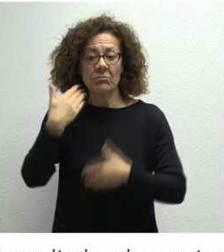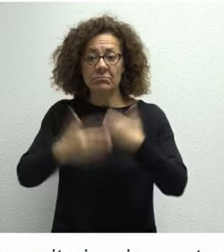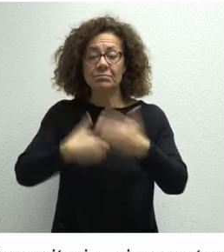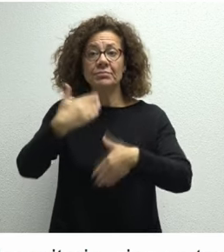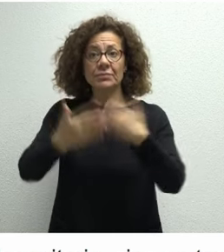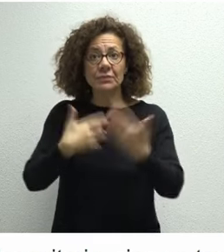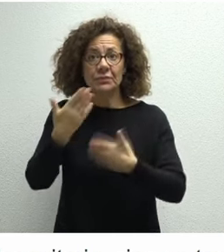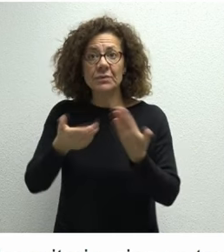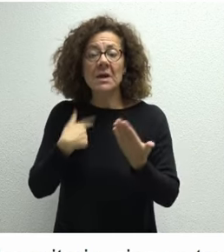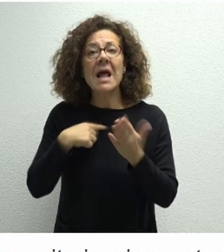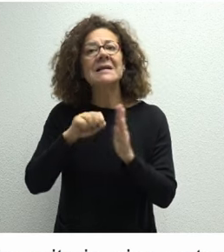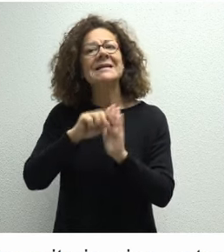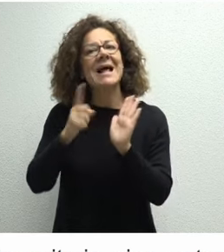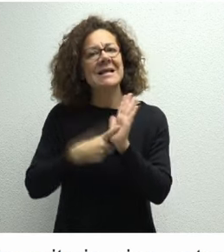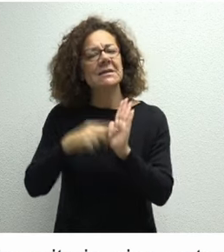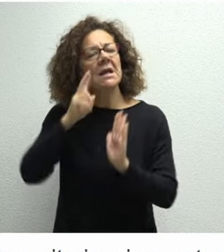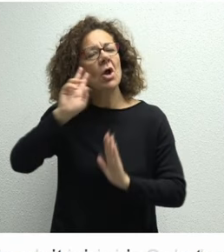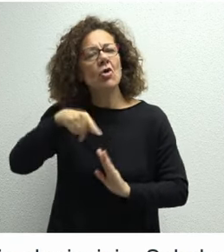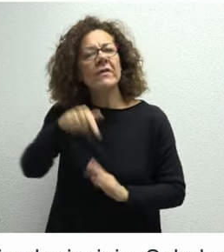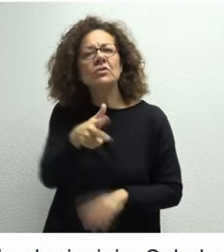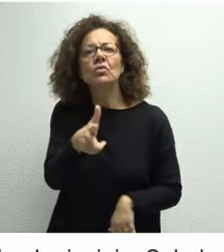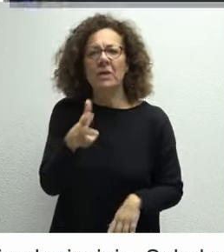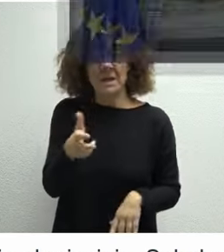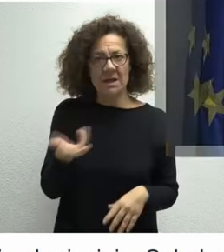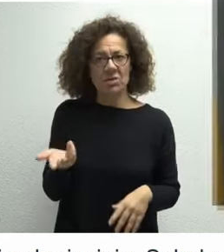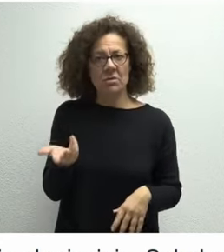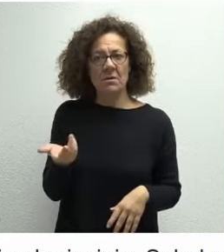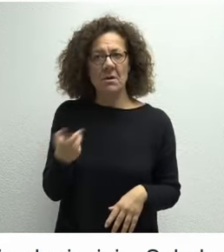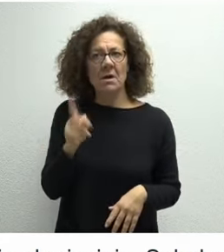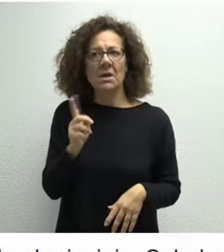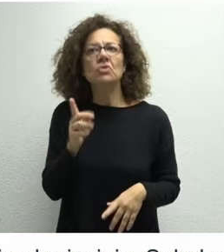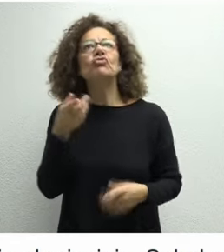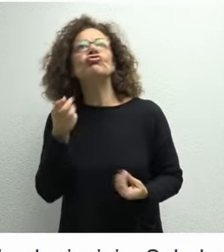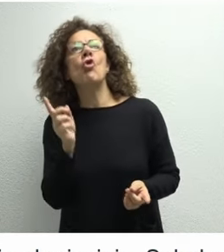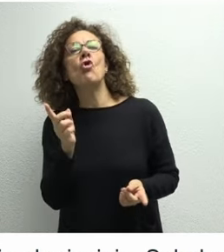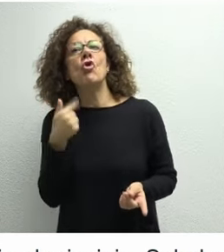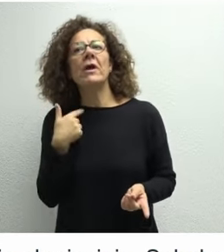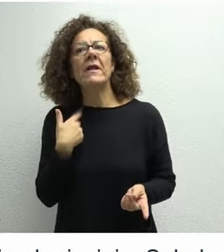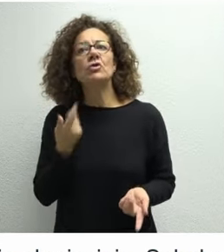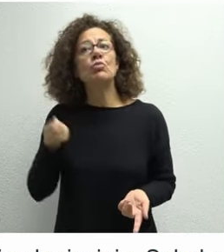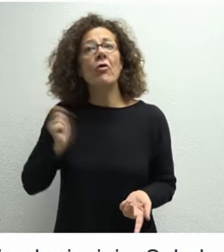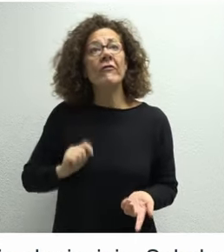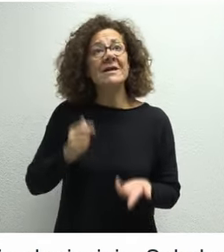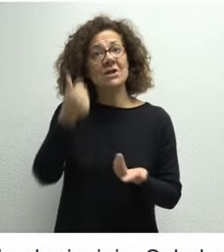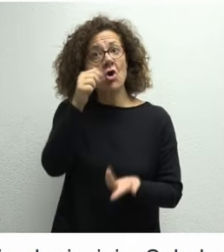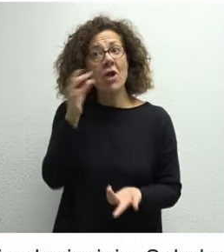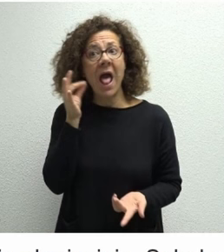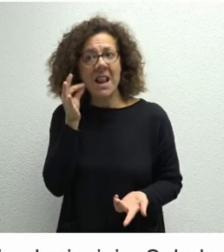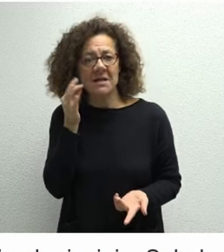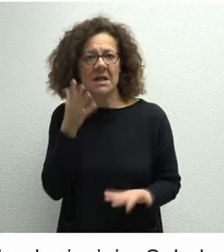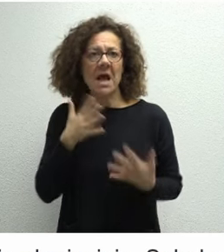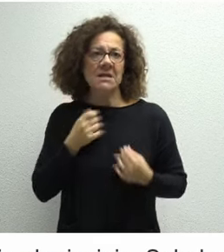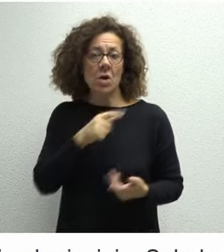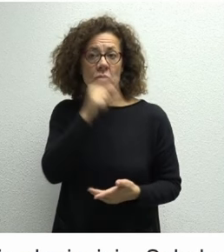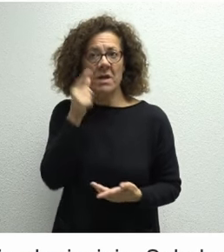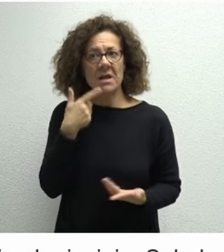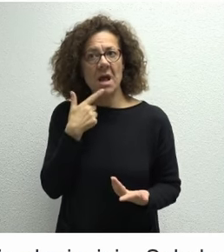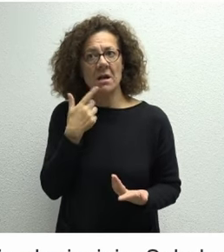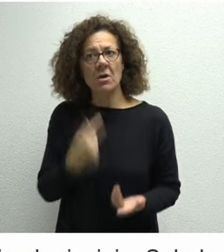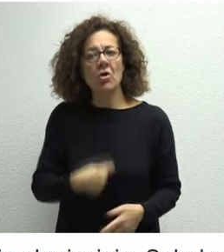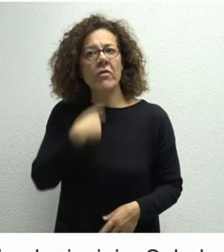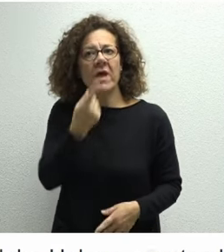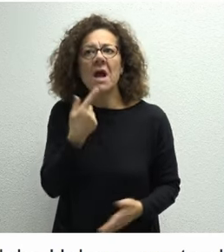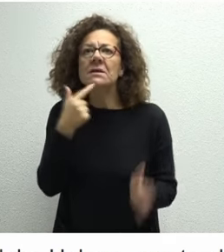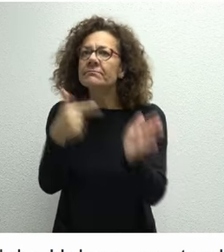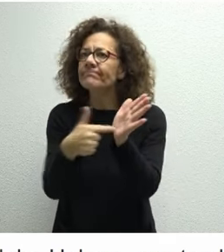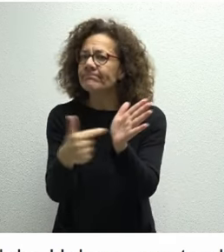decíamos la legislación reconoce que es un derecho y va mucho más allá de que las profesionales y Los profesionales de la Salud Mental lo consideréis como